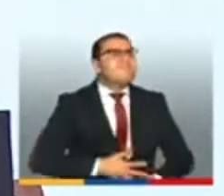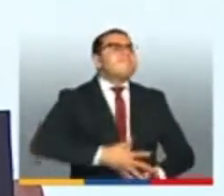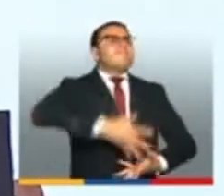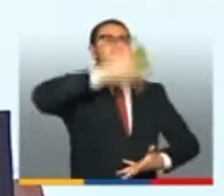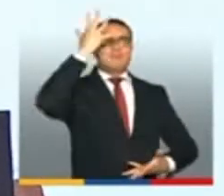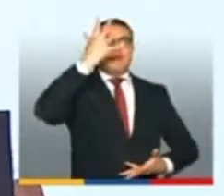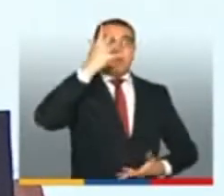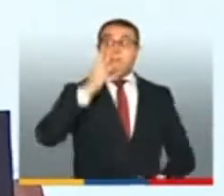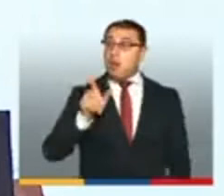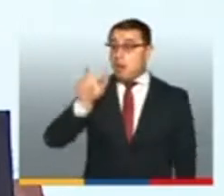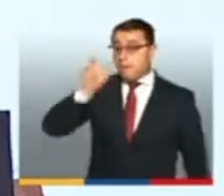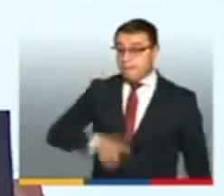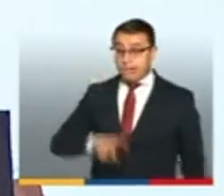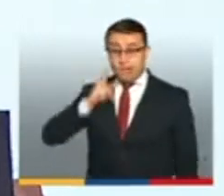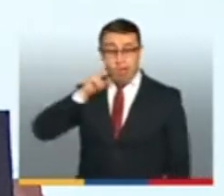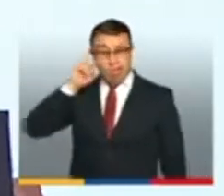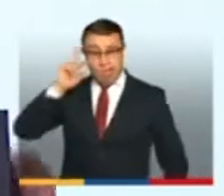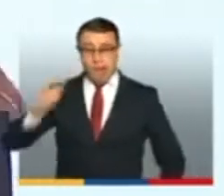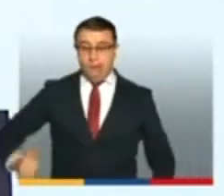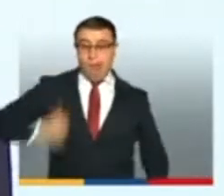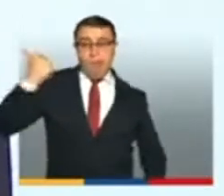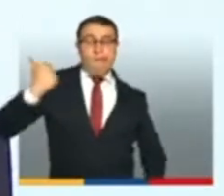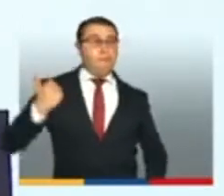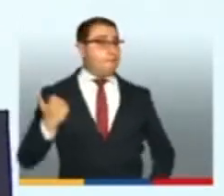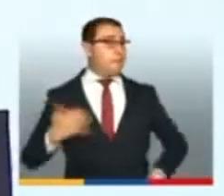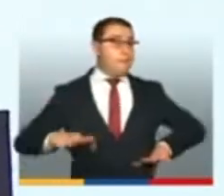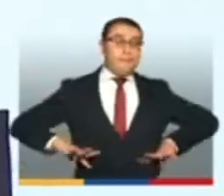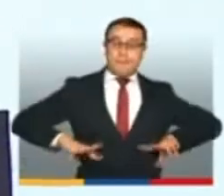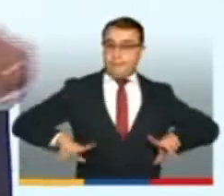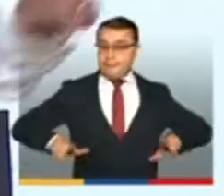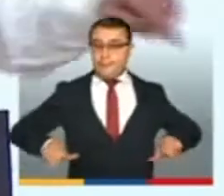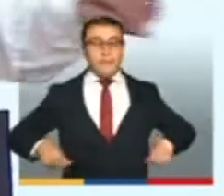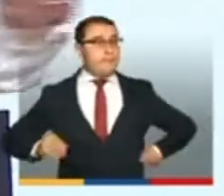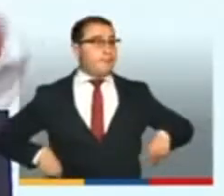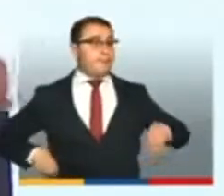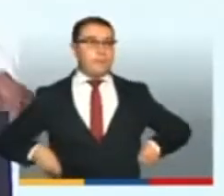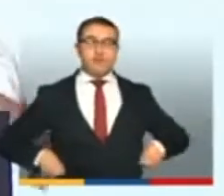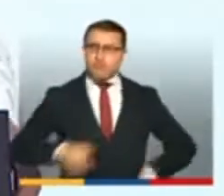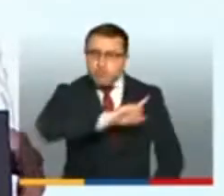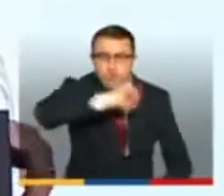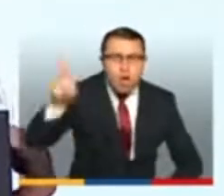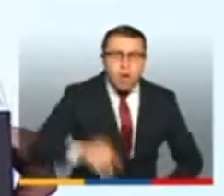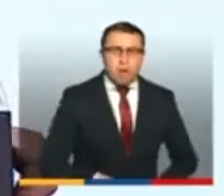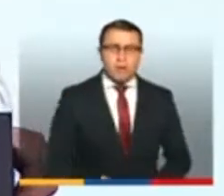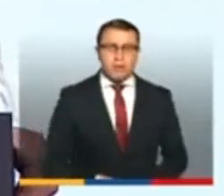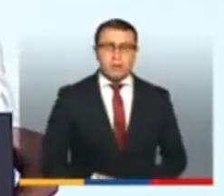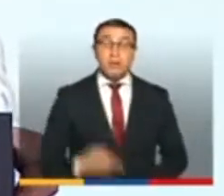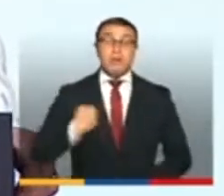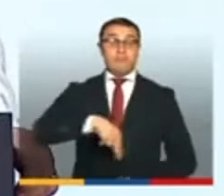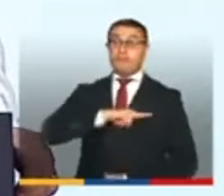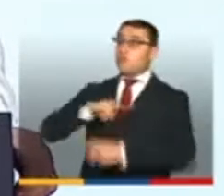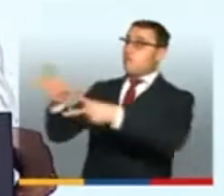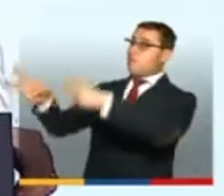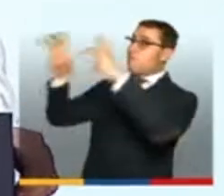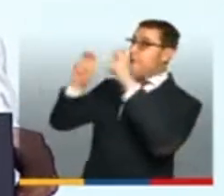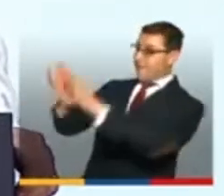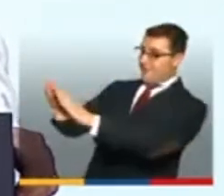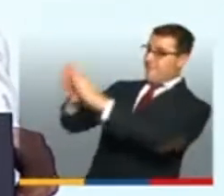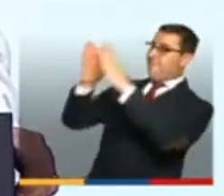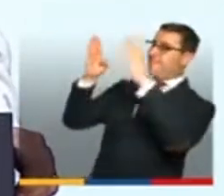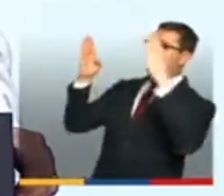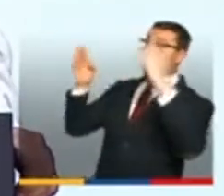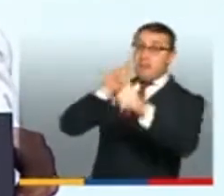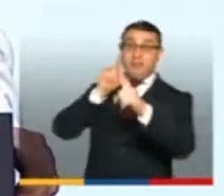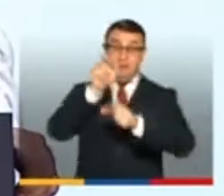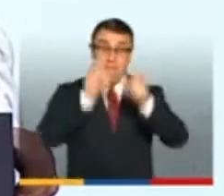al vivo no abrimos ese puente para que los vivos en las trochas se enriquezcan Así que